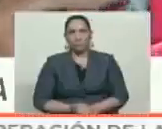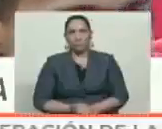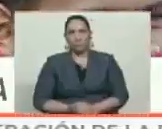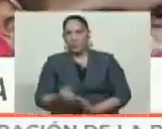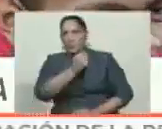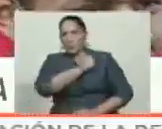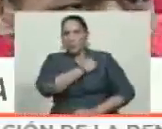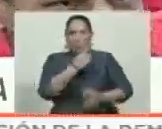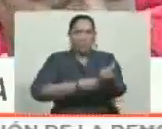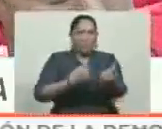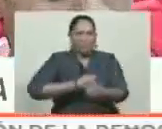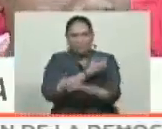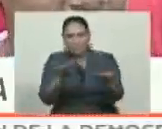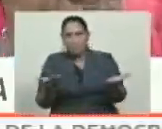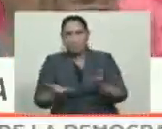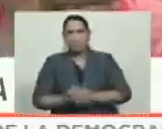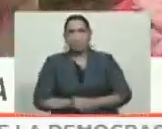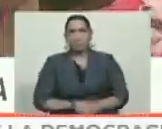Camaradas, hermanos, hermanas,